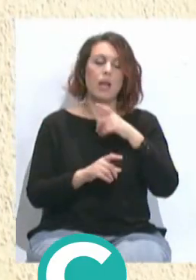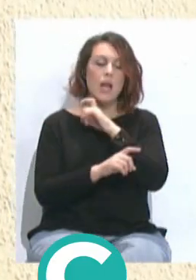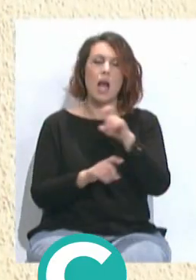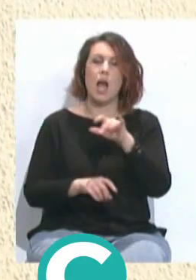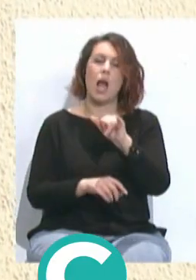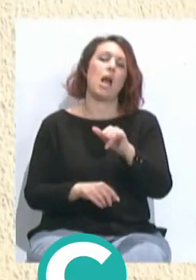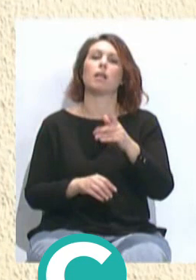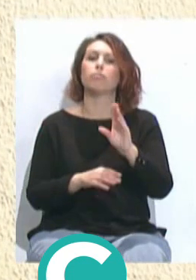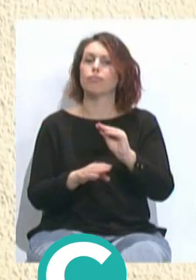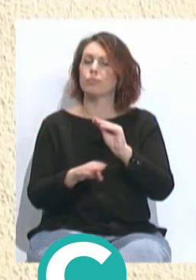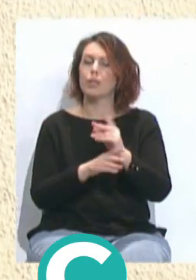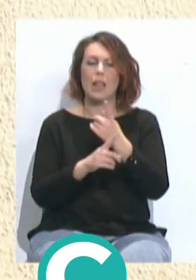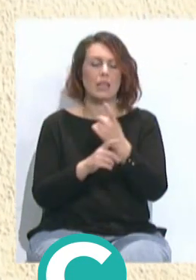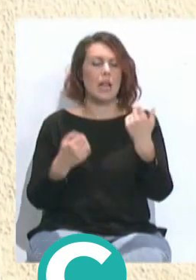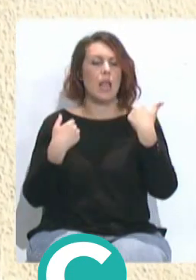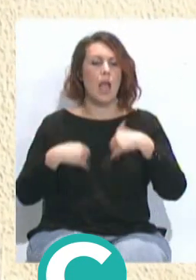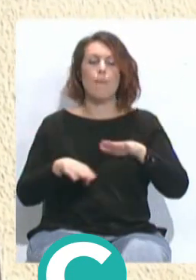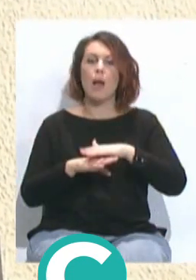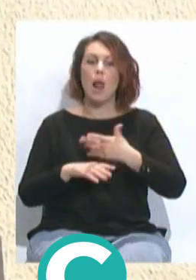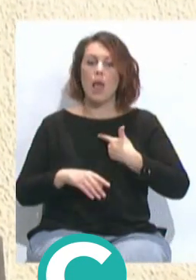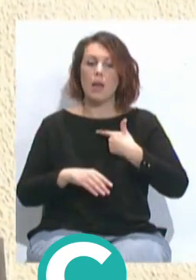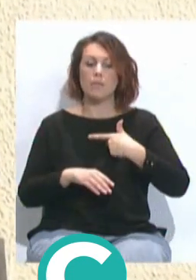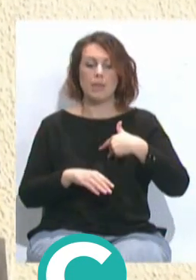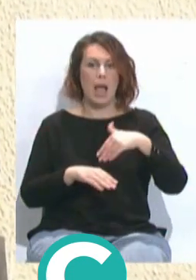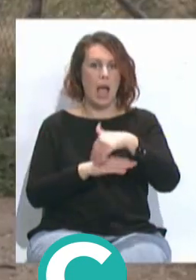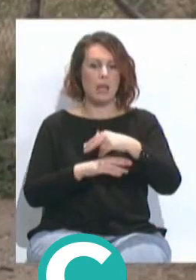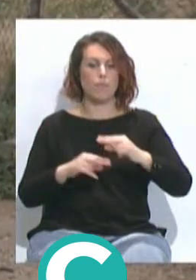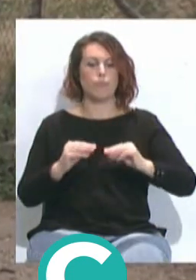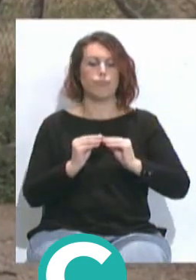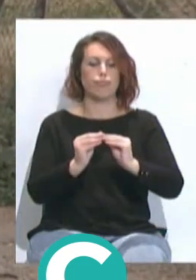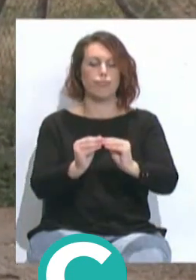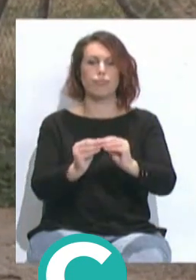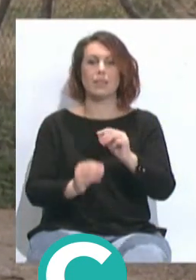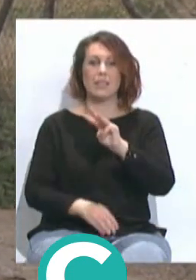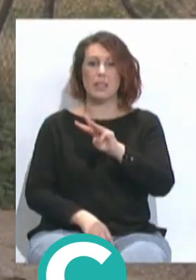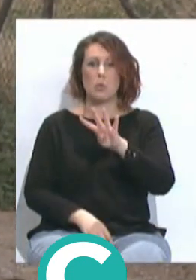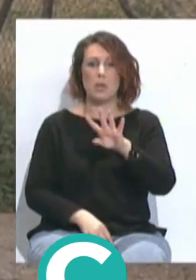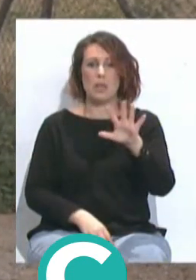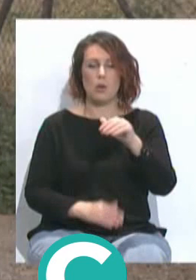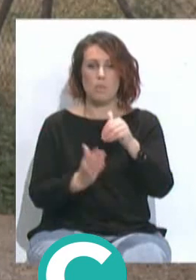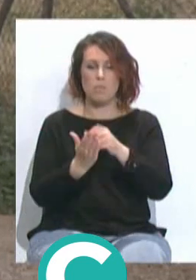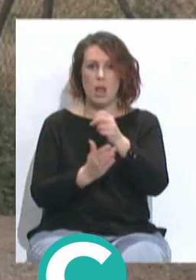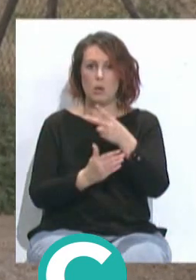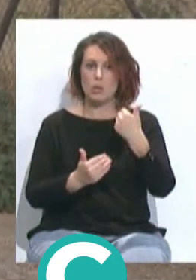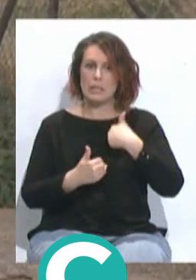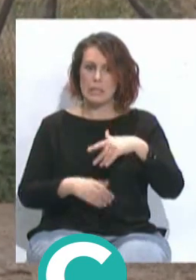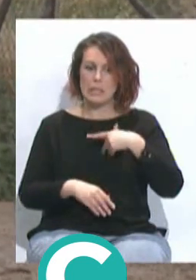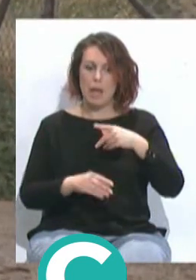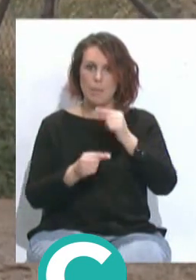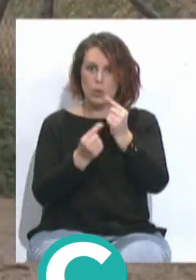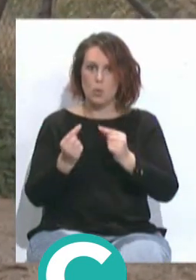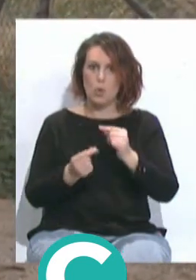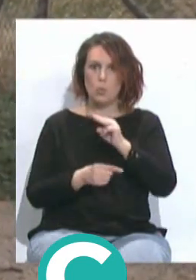que ya cuentan con la inversión necesaria para la urbanización de esta calle, un montante de 345.000 euros ya establecido en los